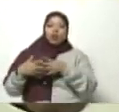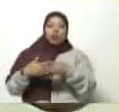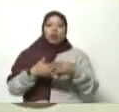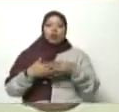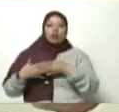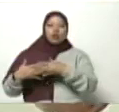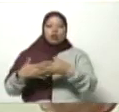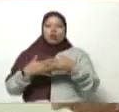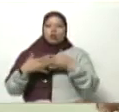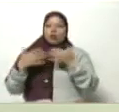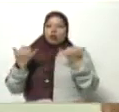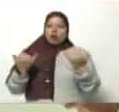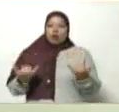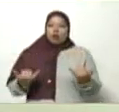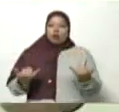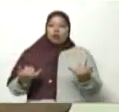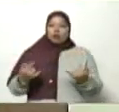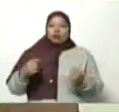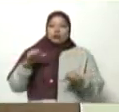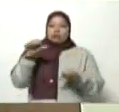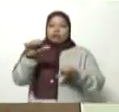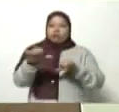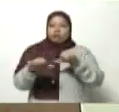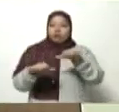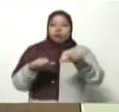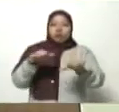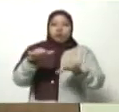país por siglos.